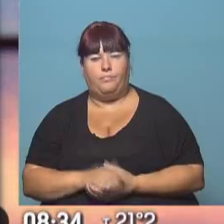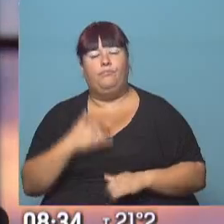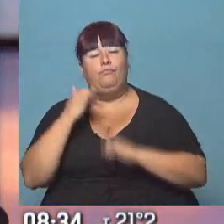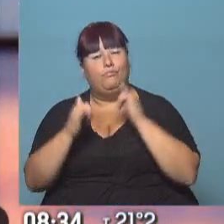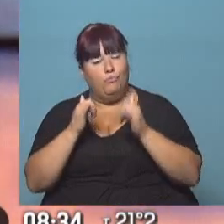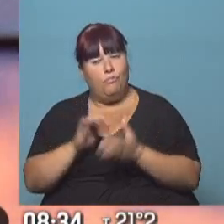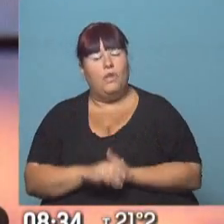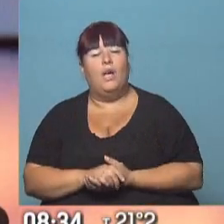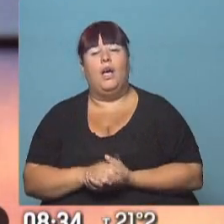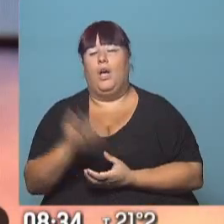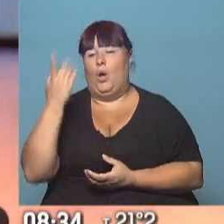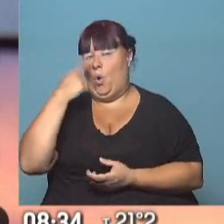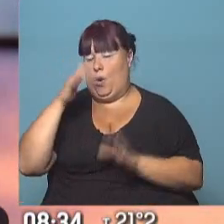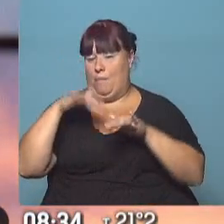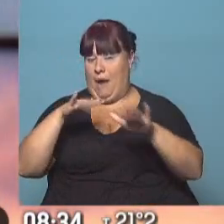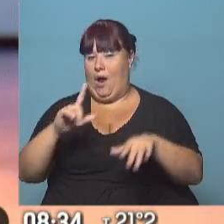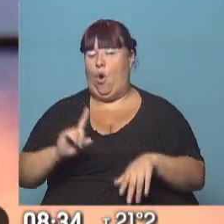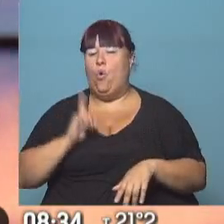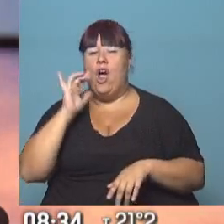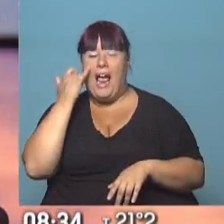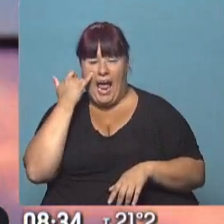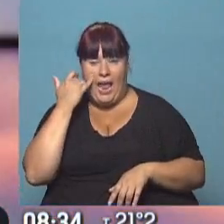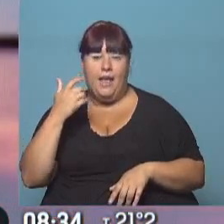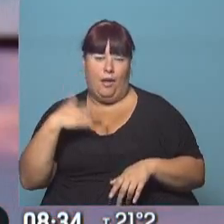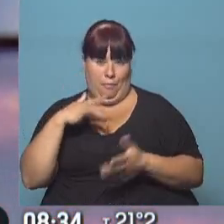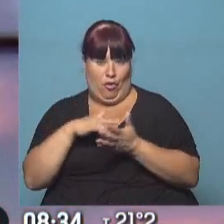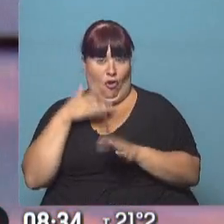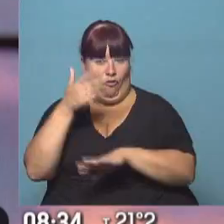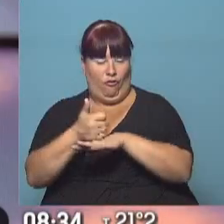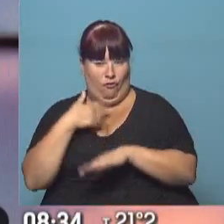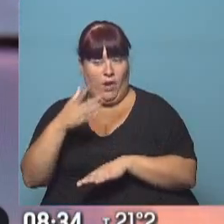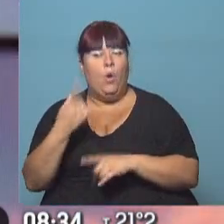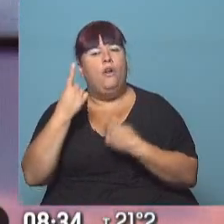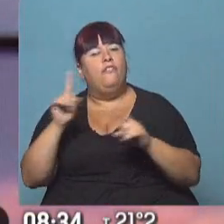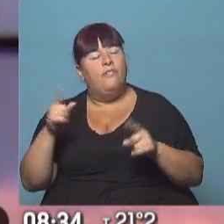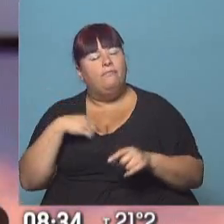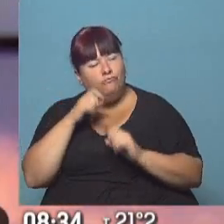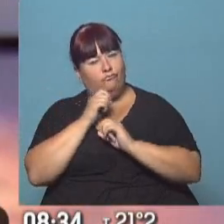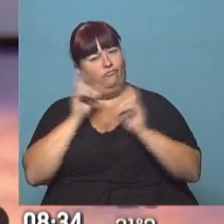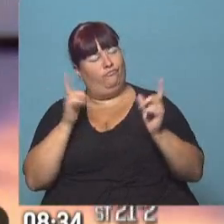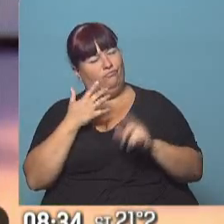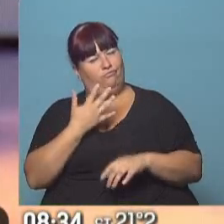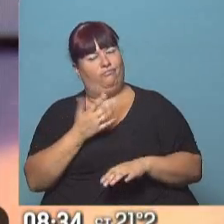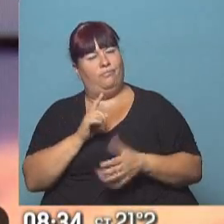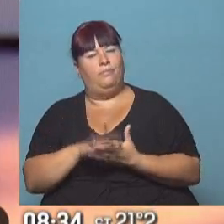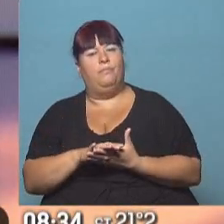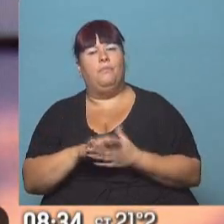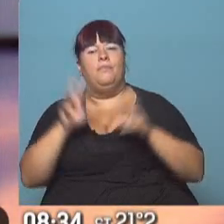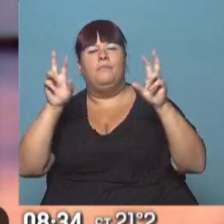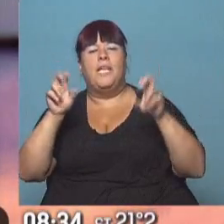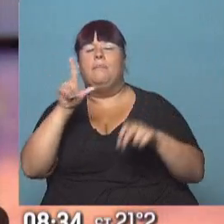Te cuento que en la última marcha de Orgullo Gay hubo, a mí me tocó cubrirla, ¿no? Hubo un hecho particular que a mí me llamó la atención. El